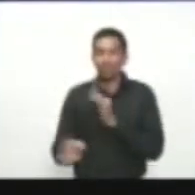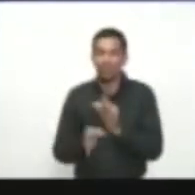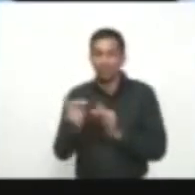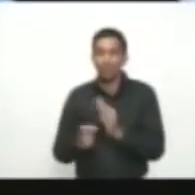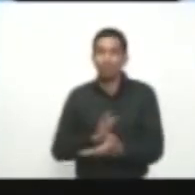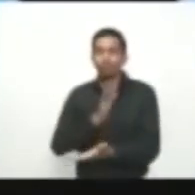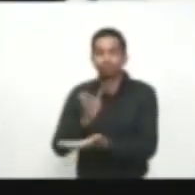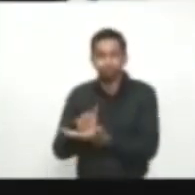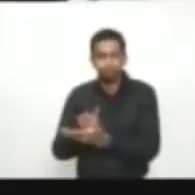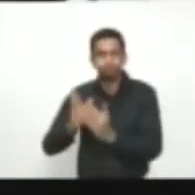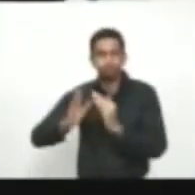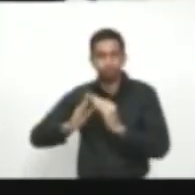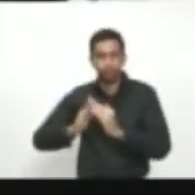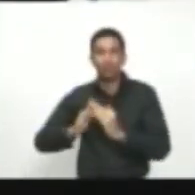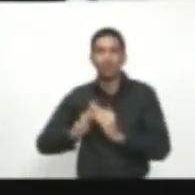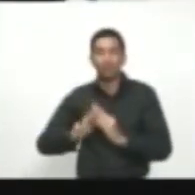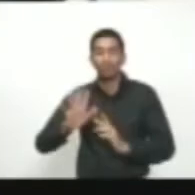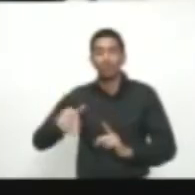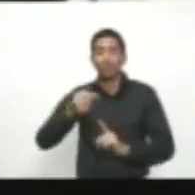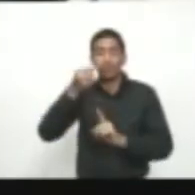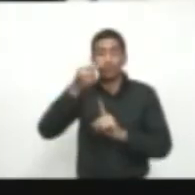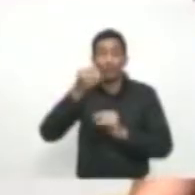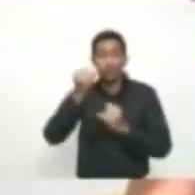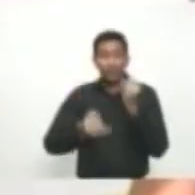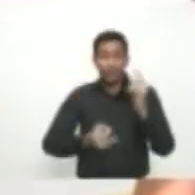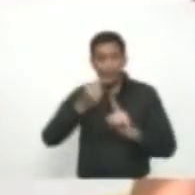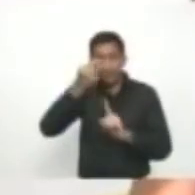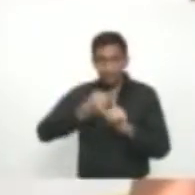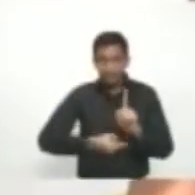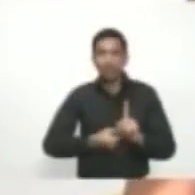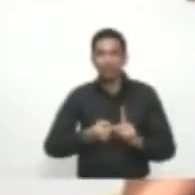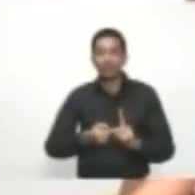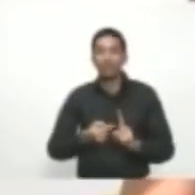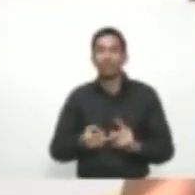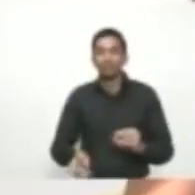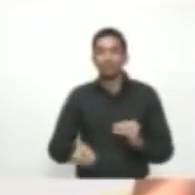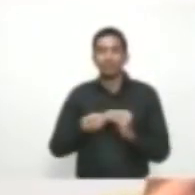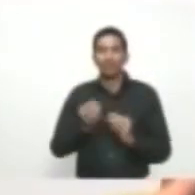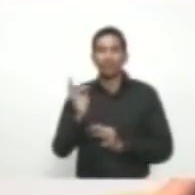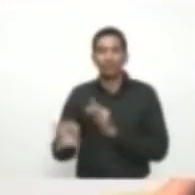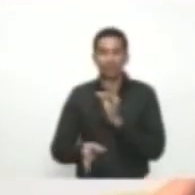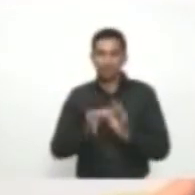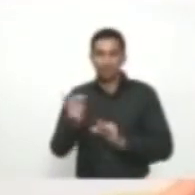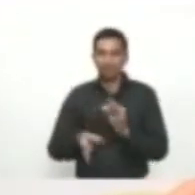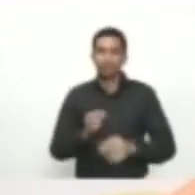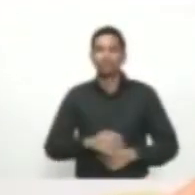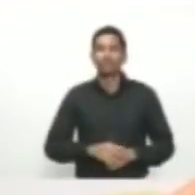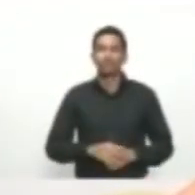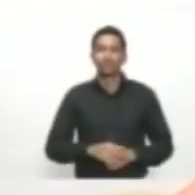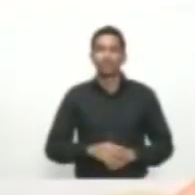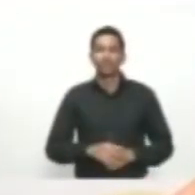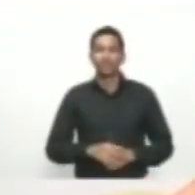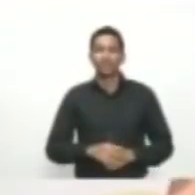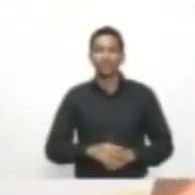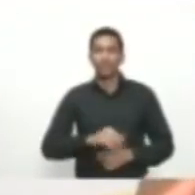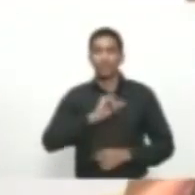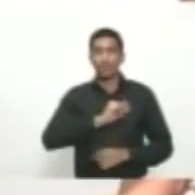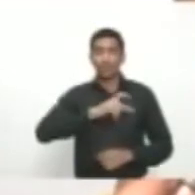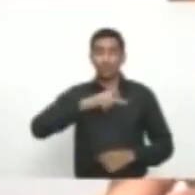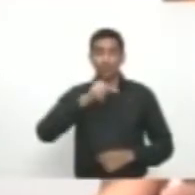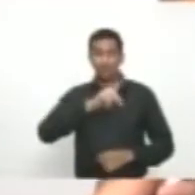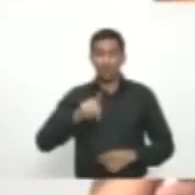que a fin de mes será entregado el resto del tratamiento. Cabe resaltar que la EPS Hospiogar se